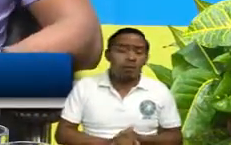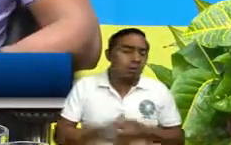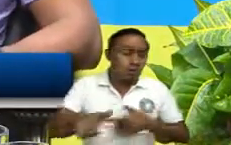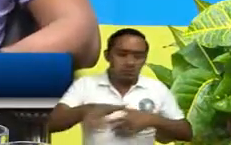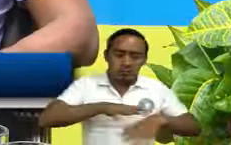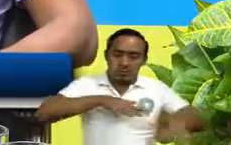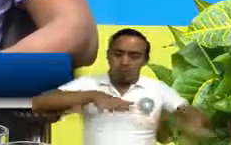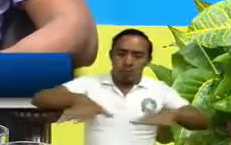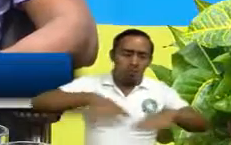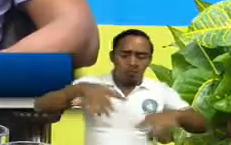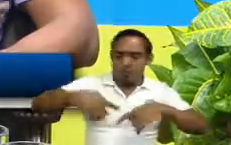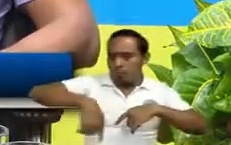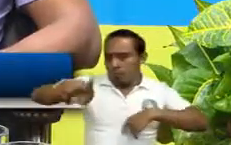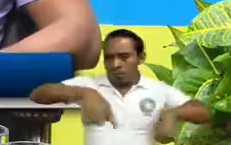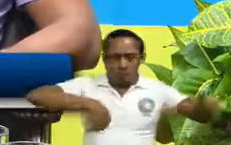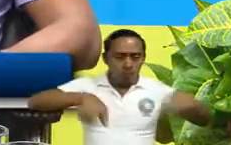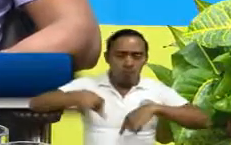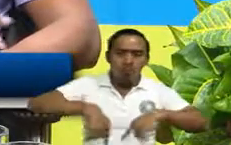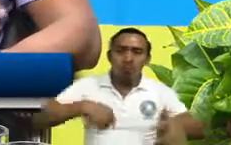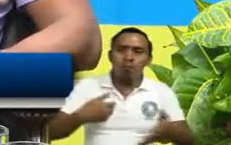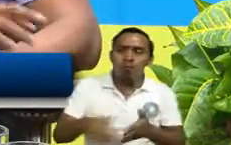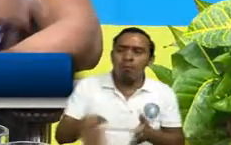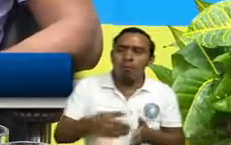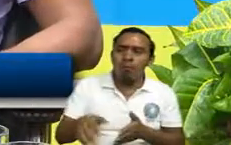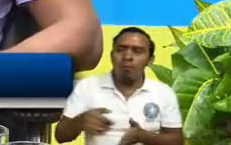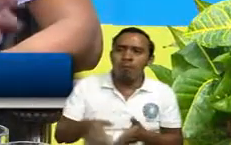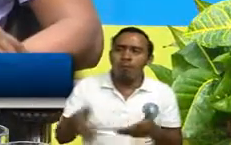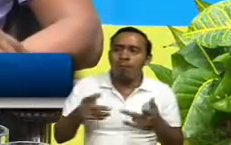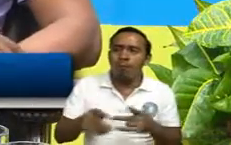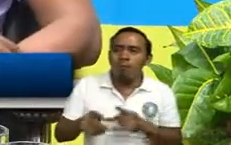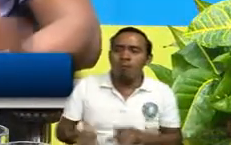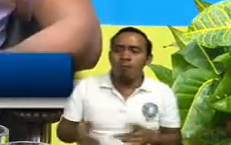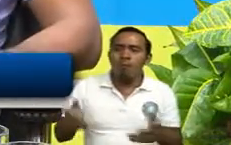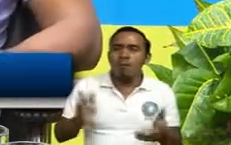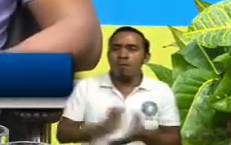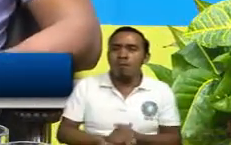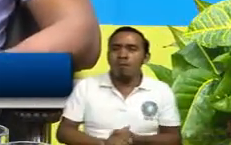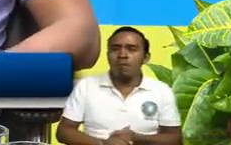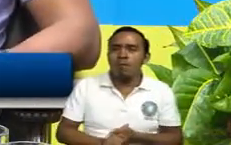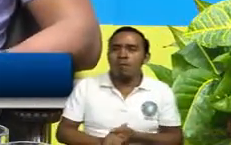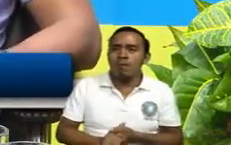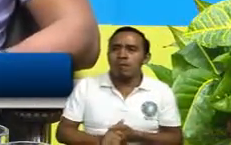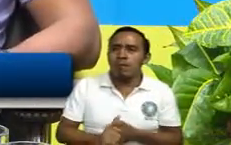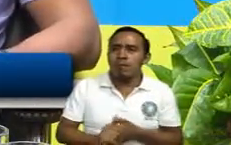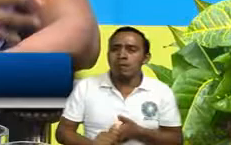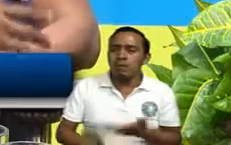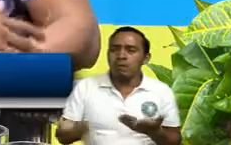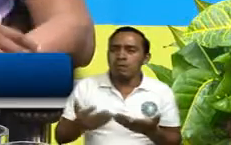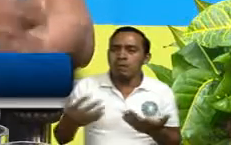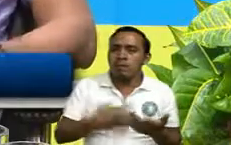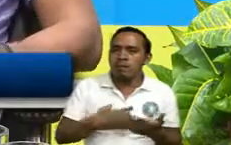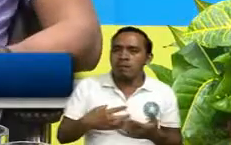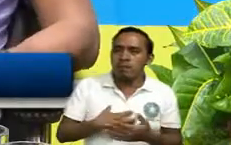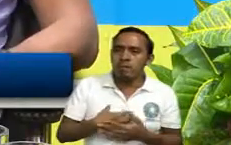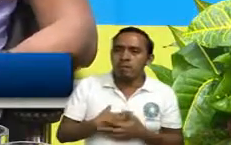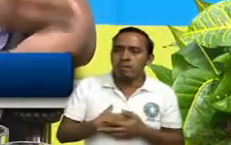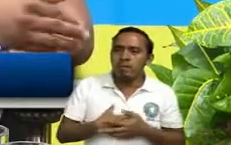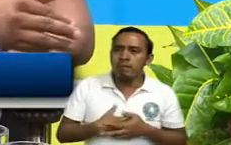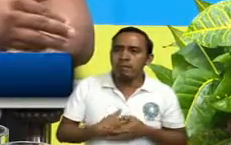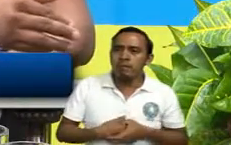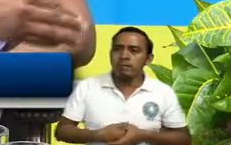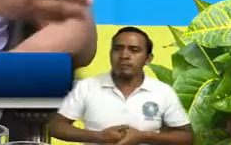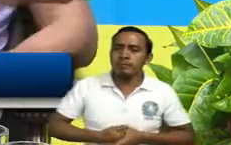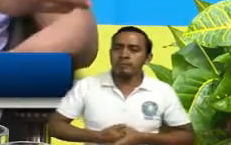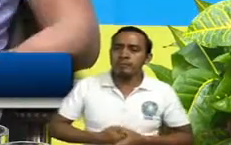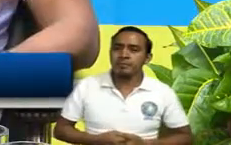pueden movilizar con facilidad, como lo hace cualquier ciudadano. Hablando de los servicios de salud,